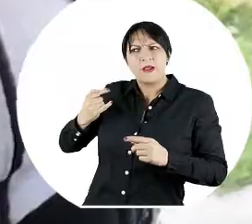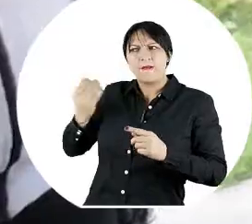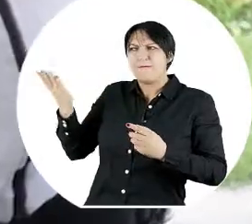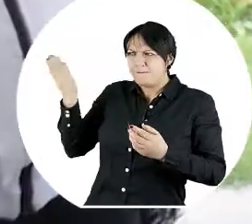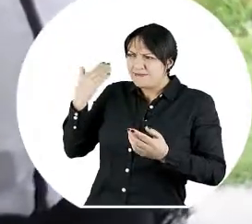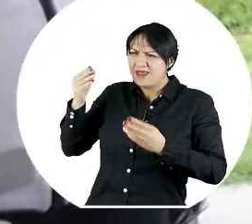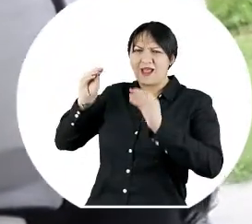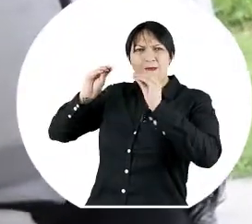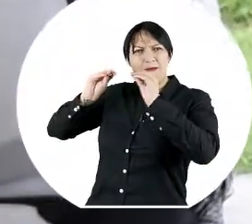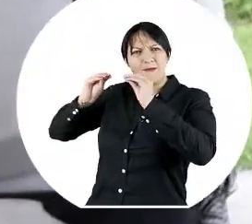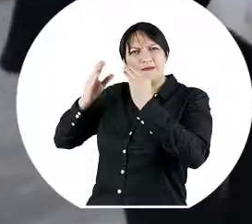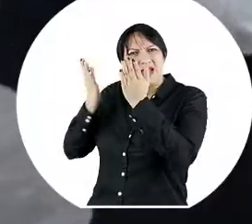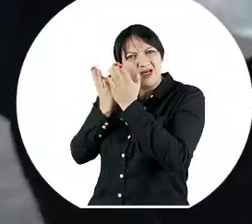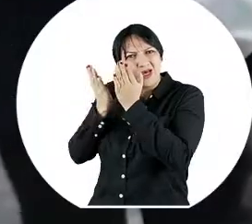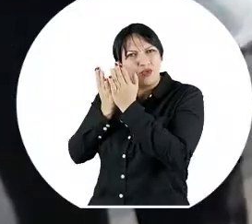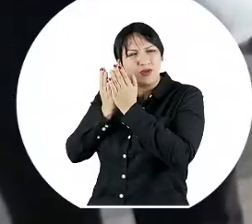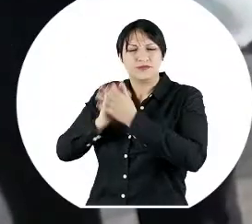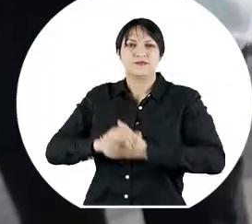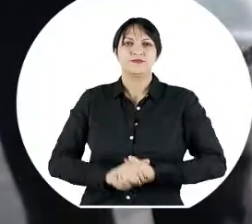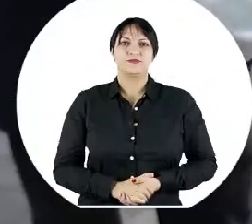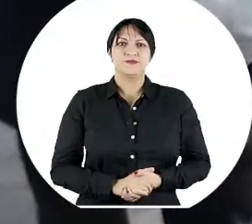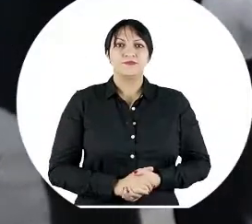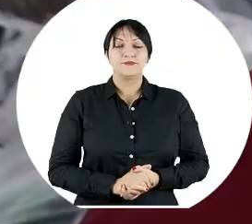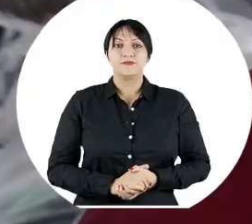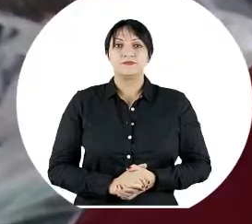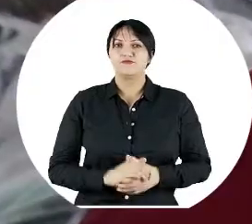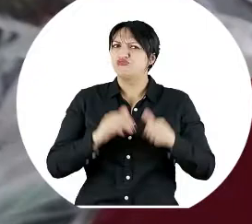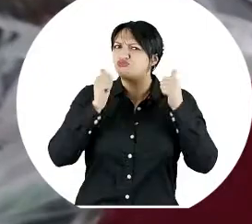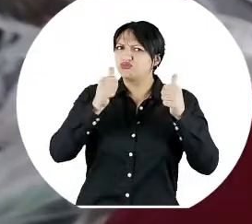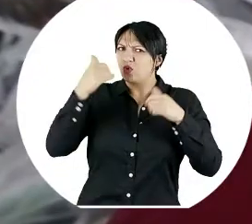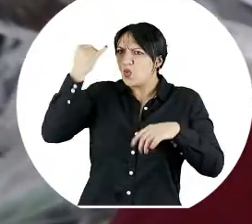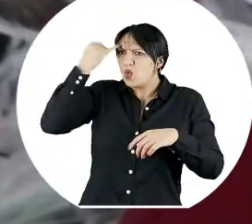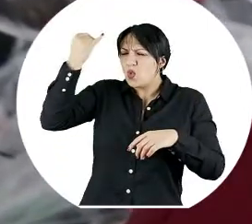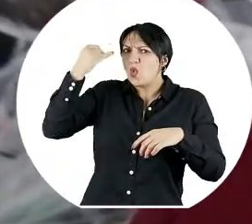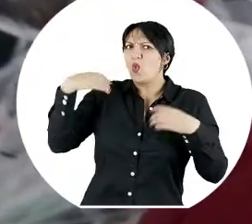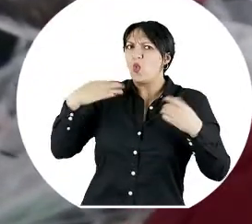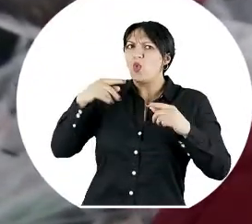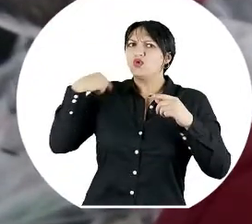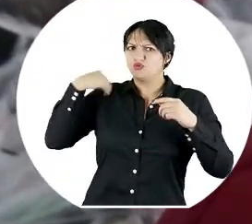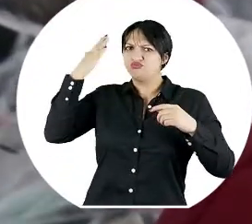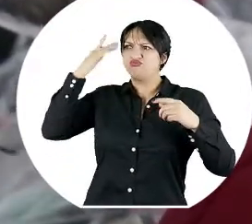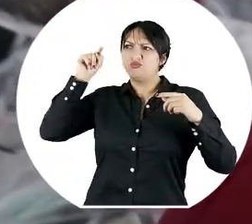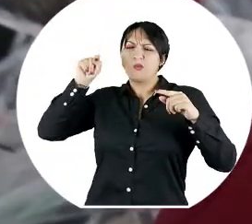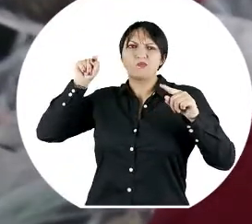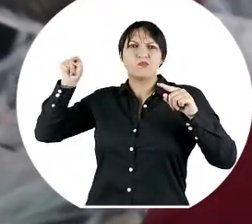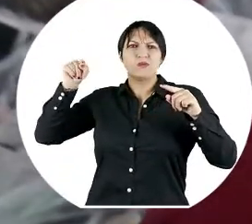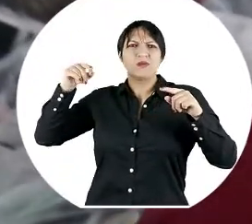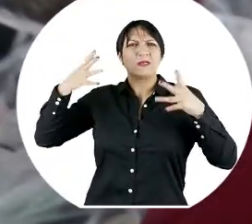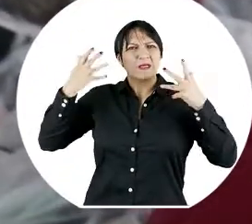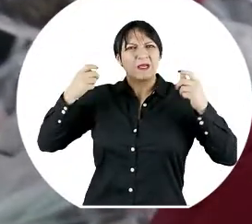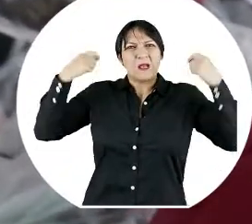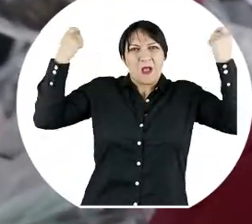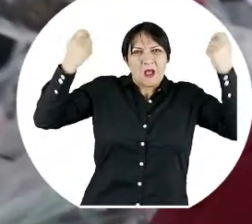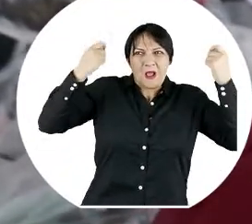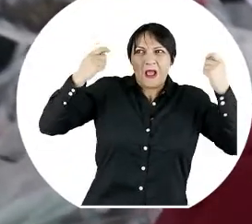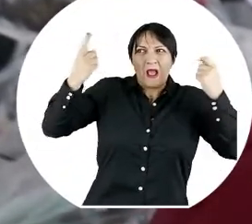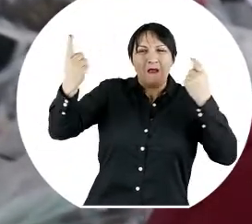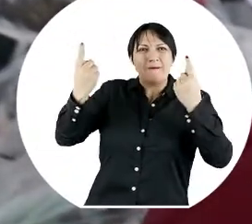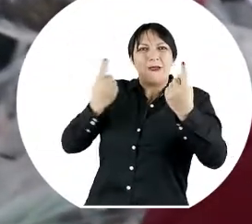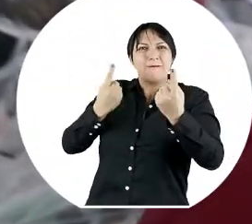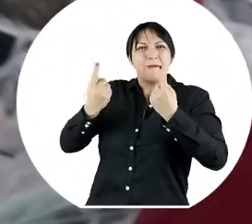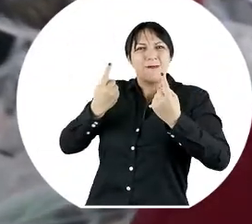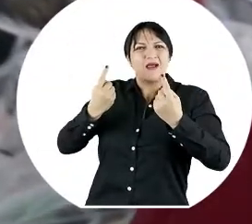juventud atacándola con más educación. Muy buena idea, que pues así en campaña hay muchas personas que se animan a dejar su